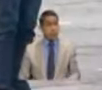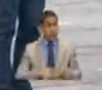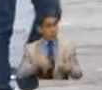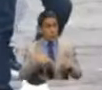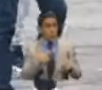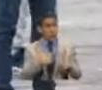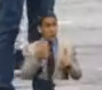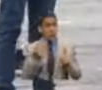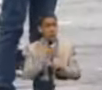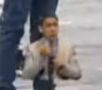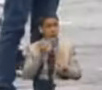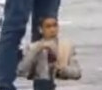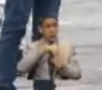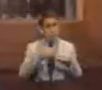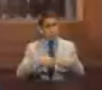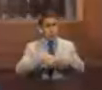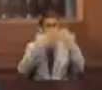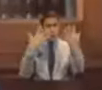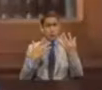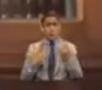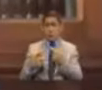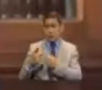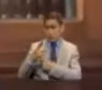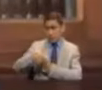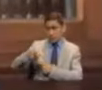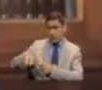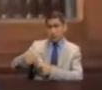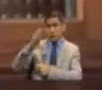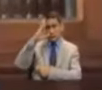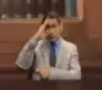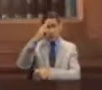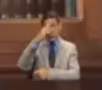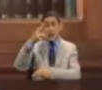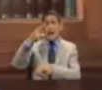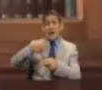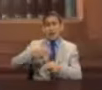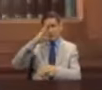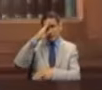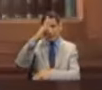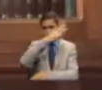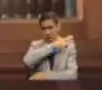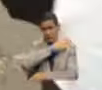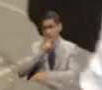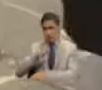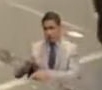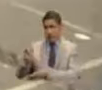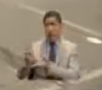Pueden también contribuir a aquellos, una vez que estén capacitados, capacitados, preparados, pueden ayudar a solucionar estos